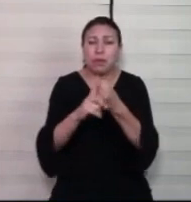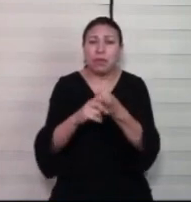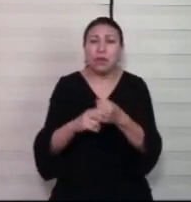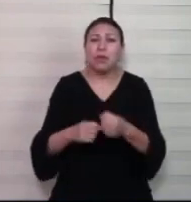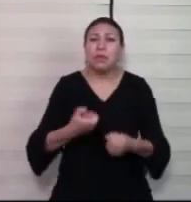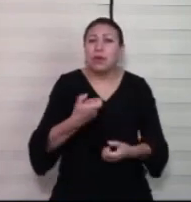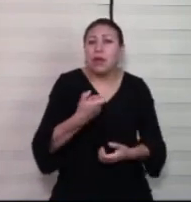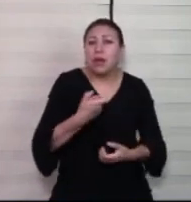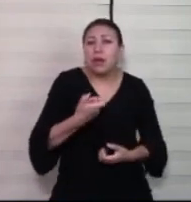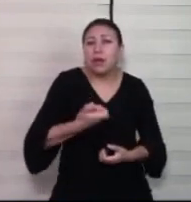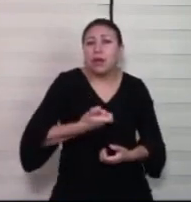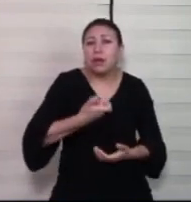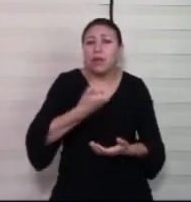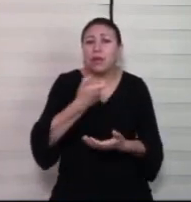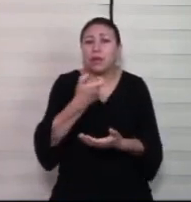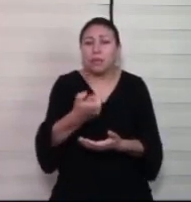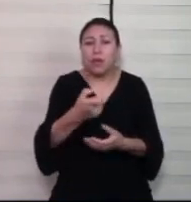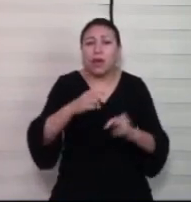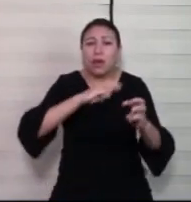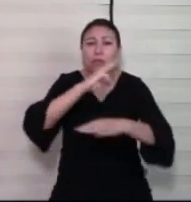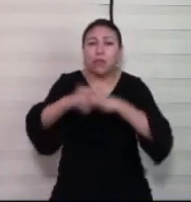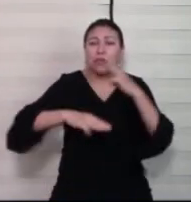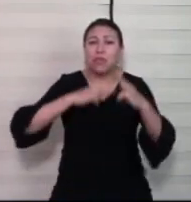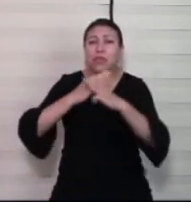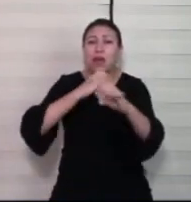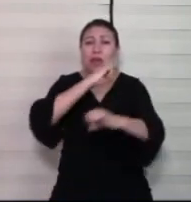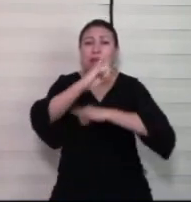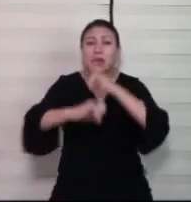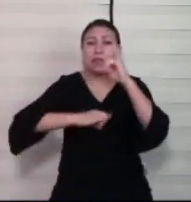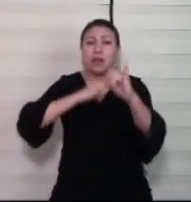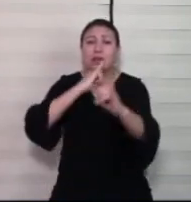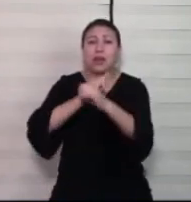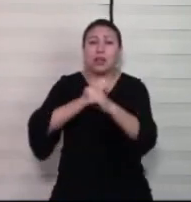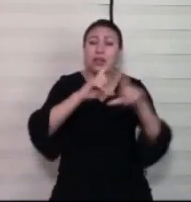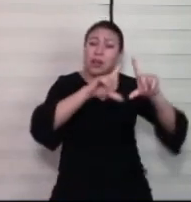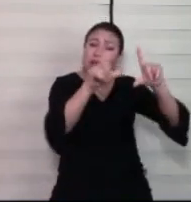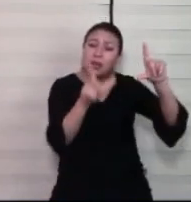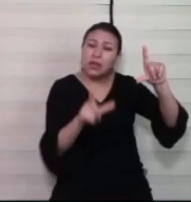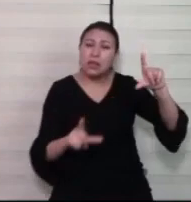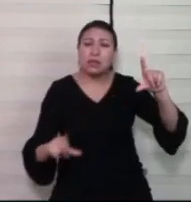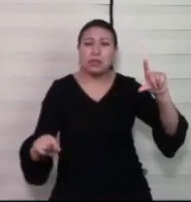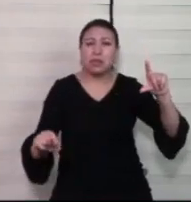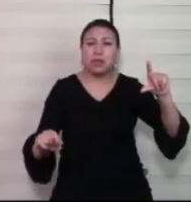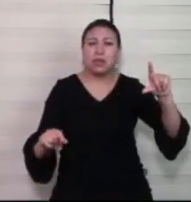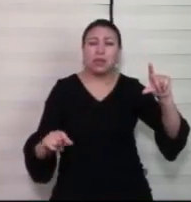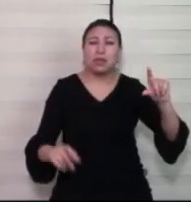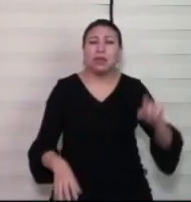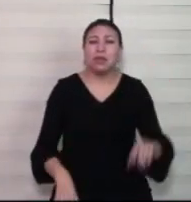la economía mundial, internacional y nacional también.